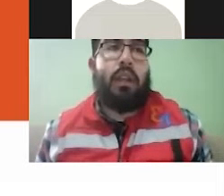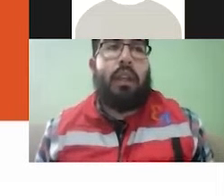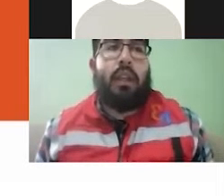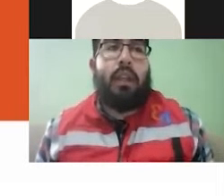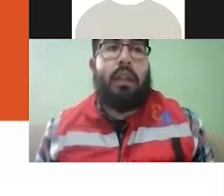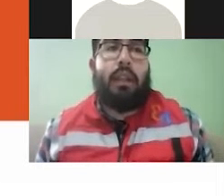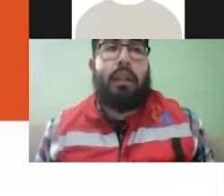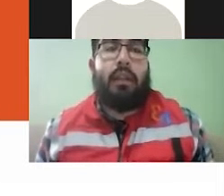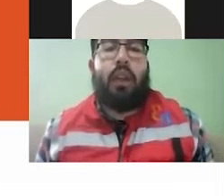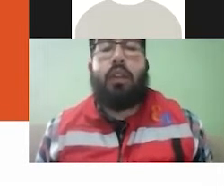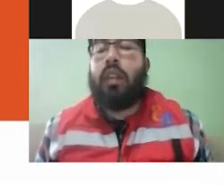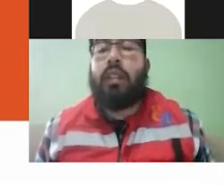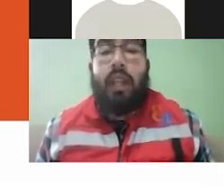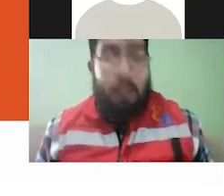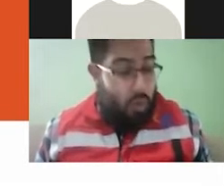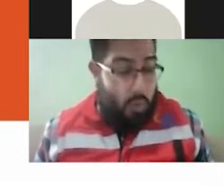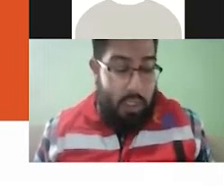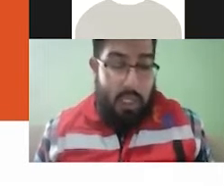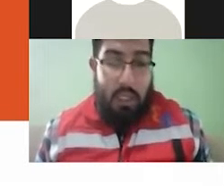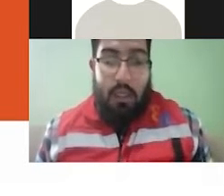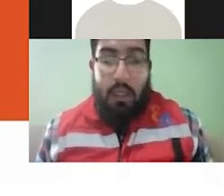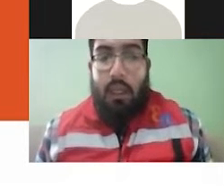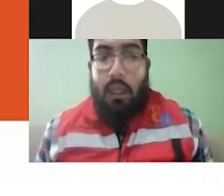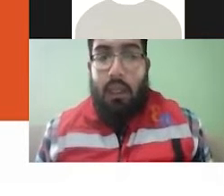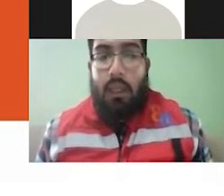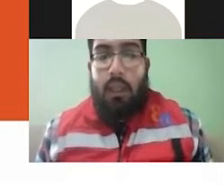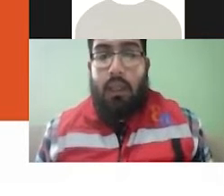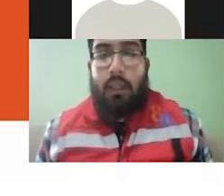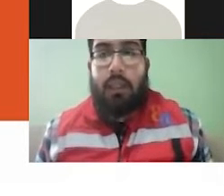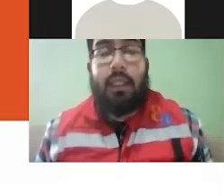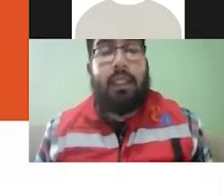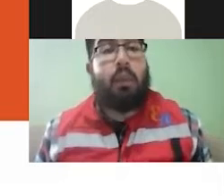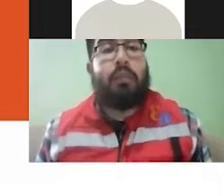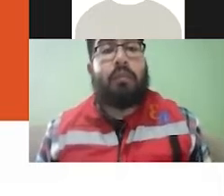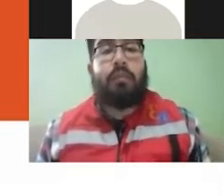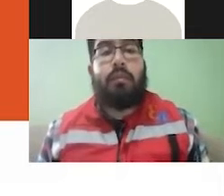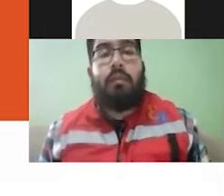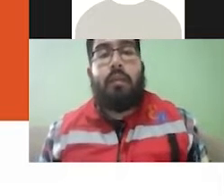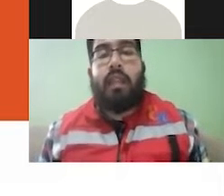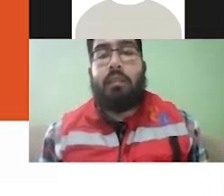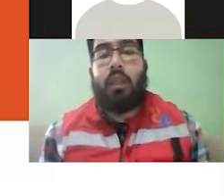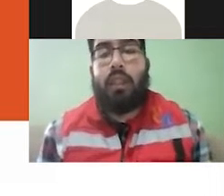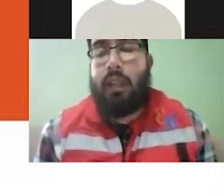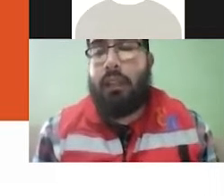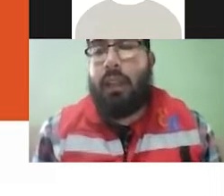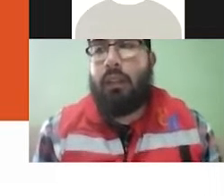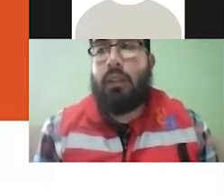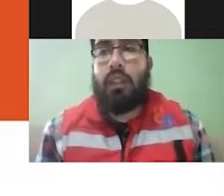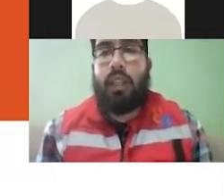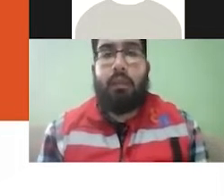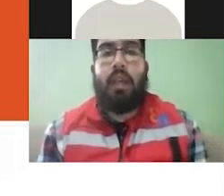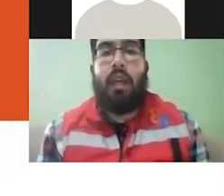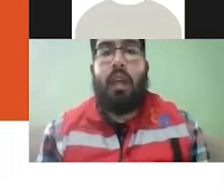de conato de incendio, como de sismo, es importante que al final